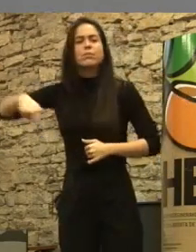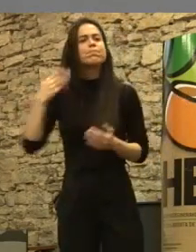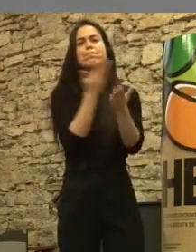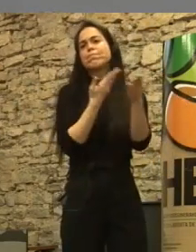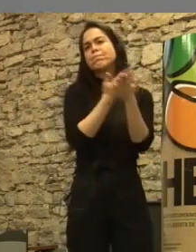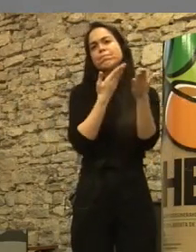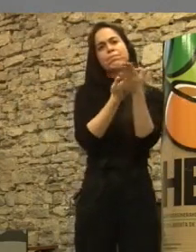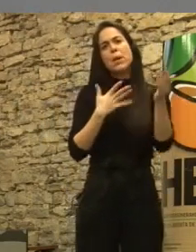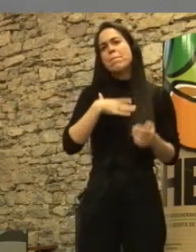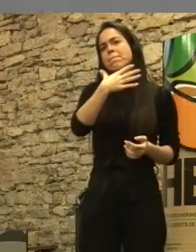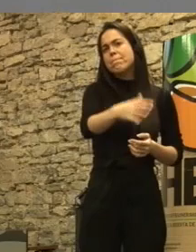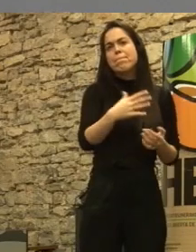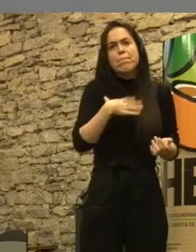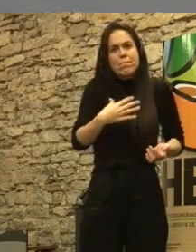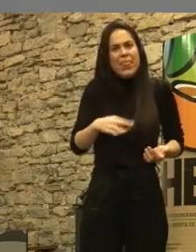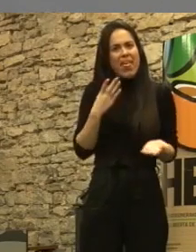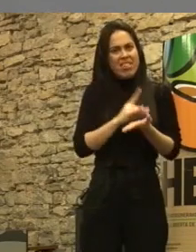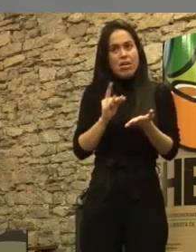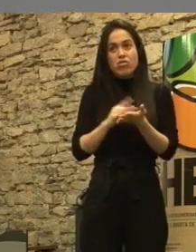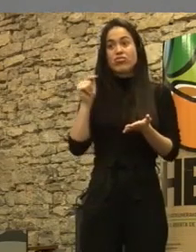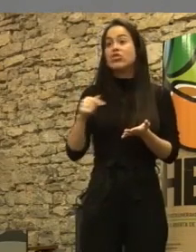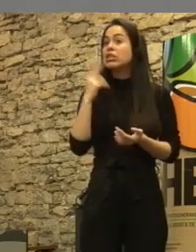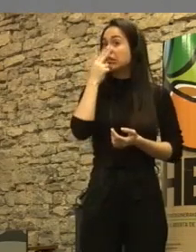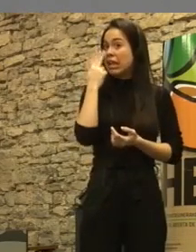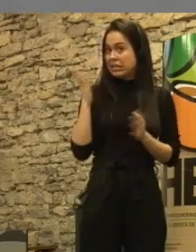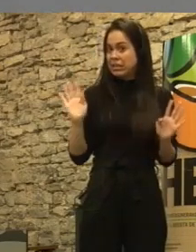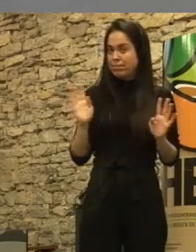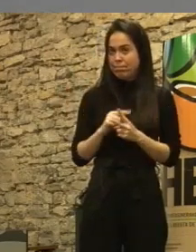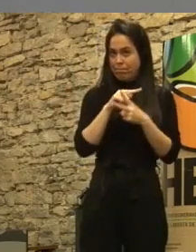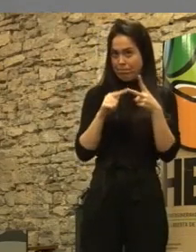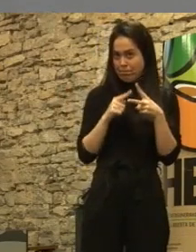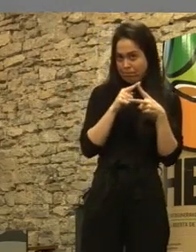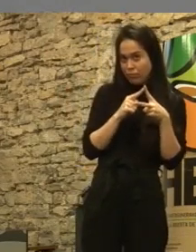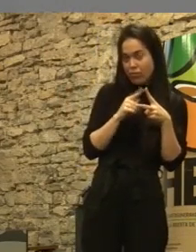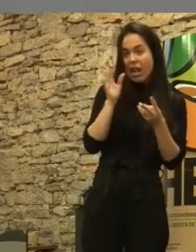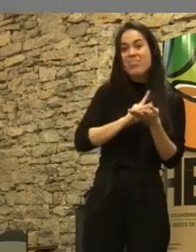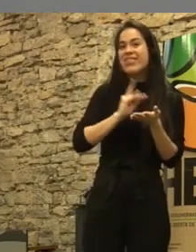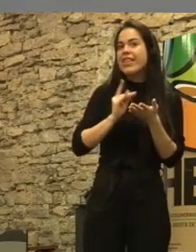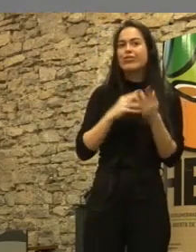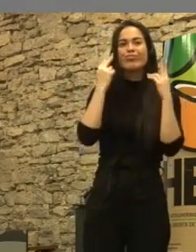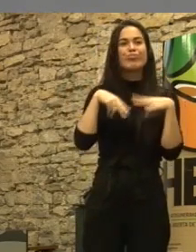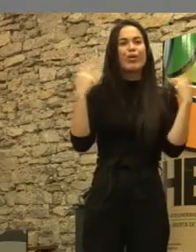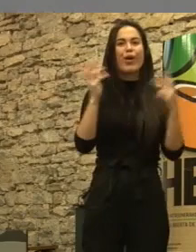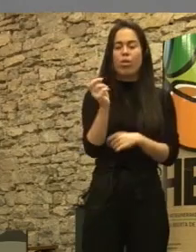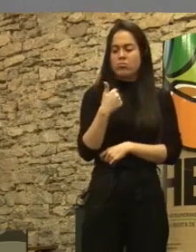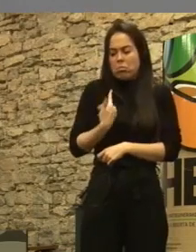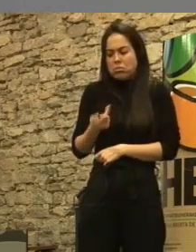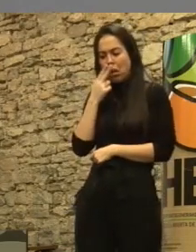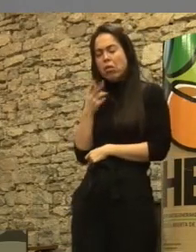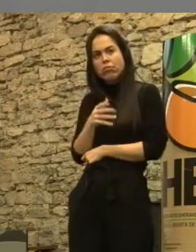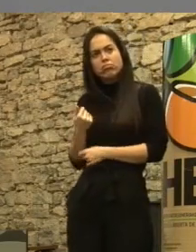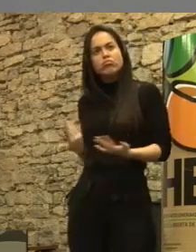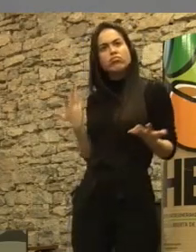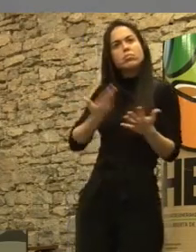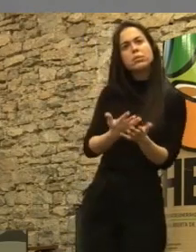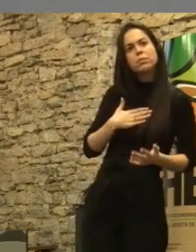cosa que hay que estudiar, que es súper fácil y una forma muy interesante de hacer dos cosas. Primero, de conseguir datos que no están publicados y que te interesan a ti por lo que sea, que